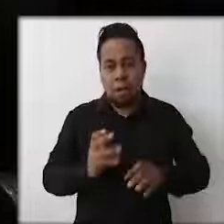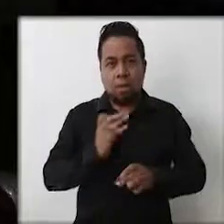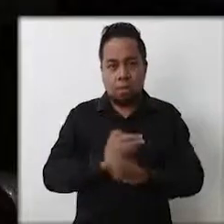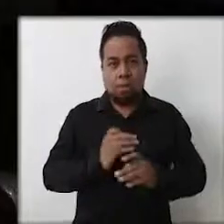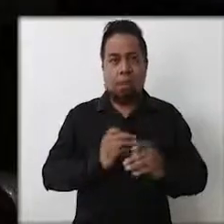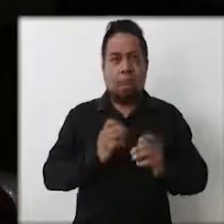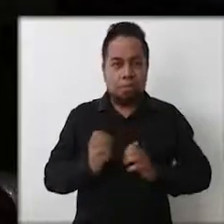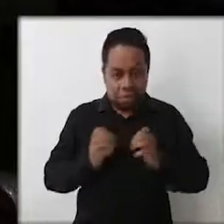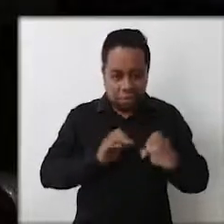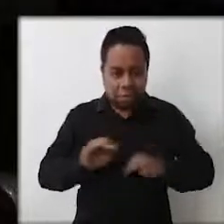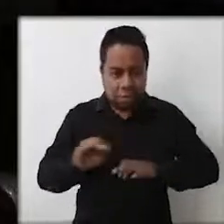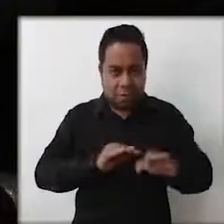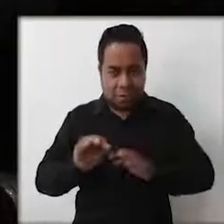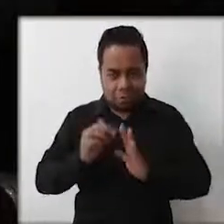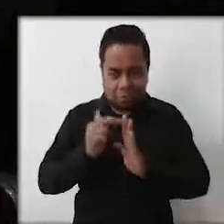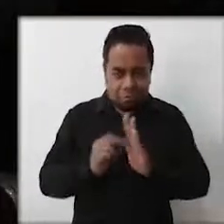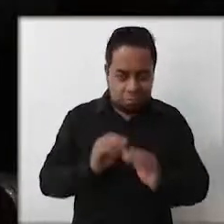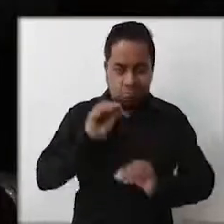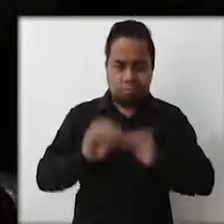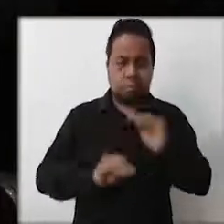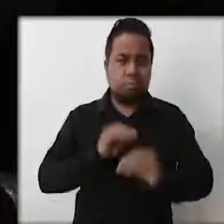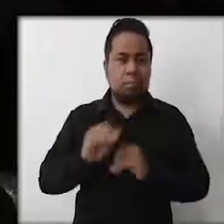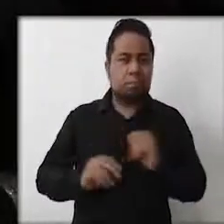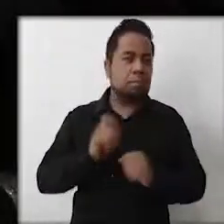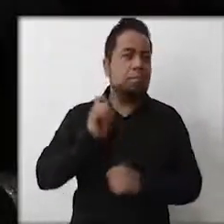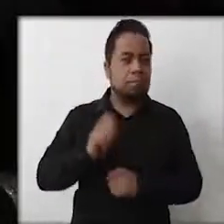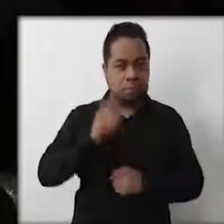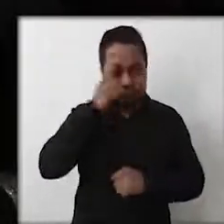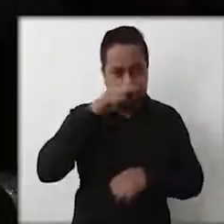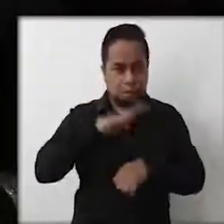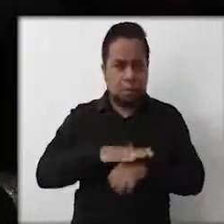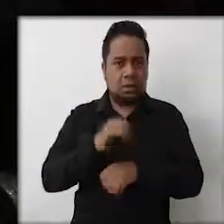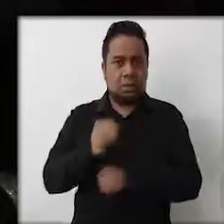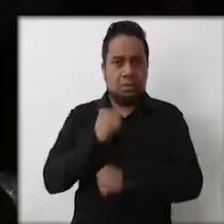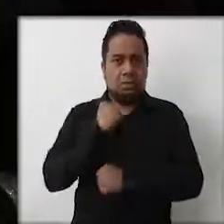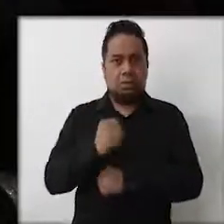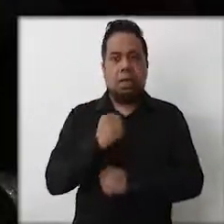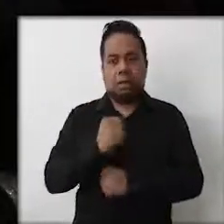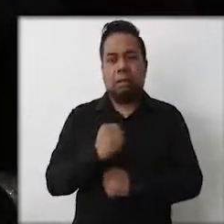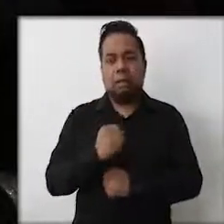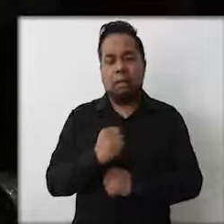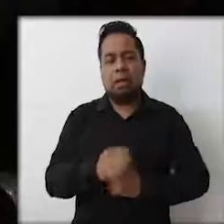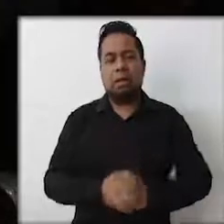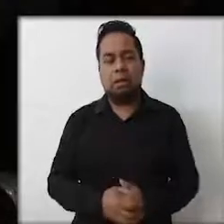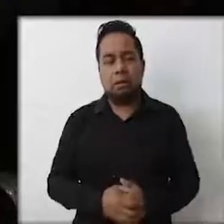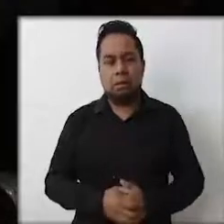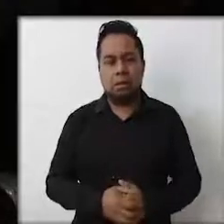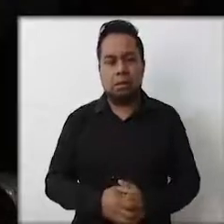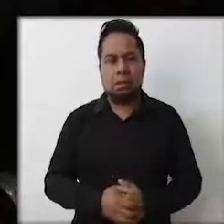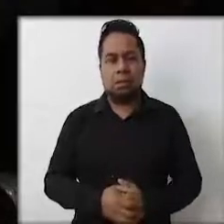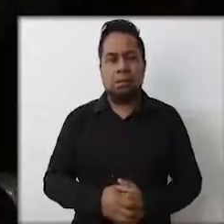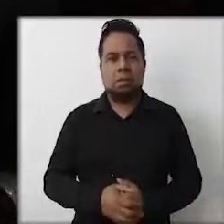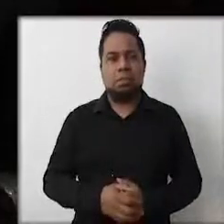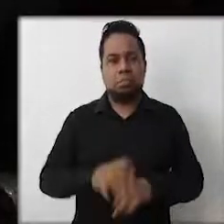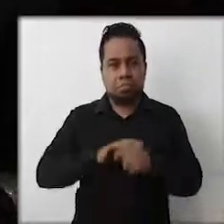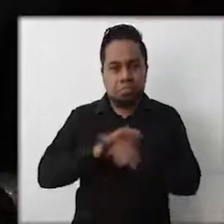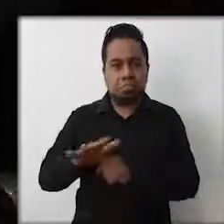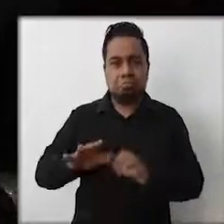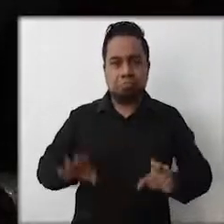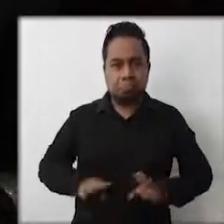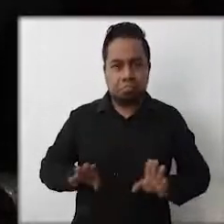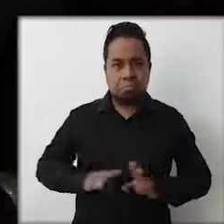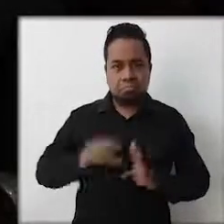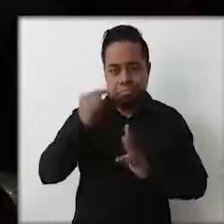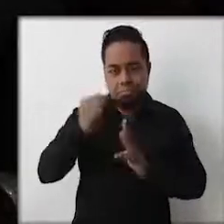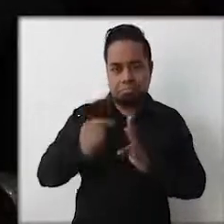de la Guadalupe, otras muchas festividades, San Juan, el Día de la Iglesia de la